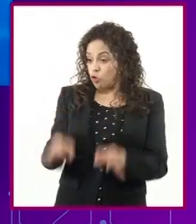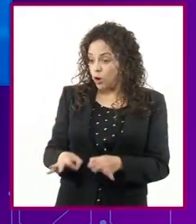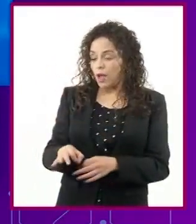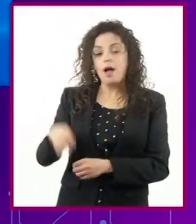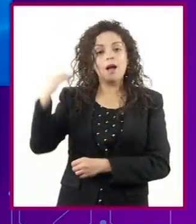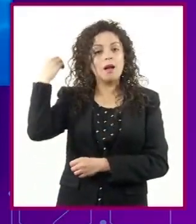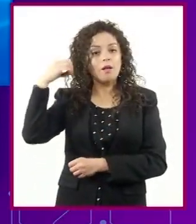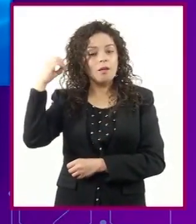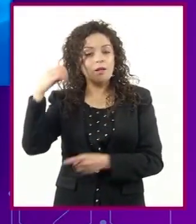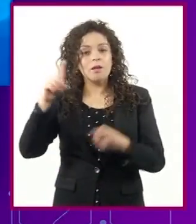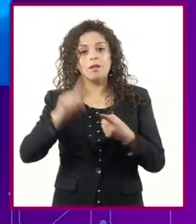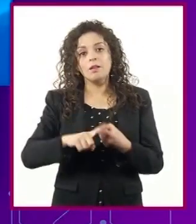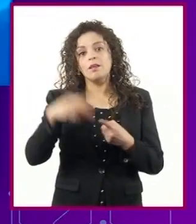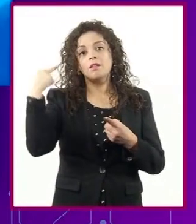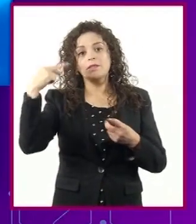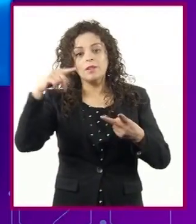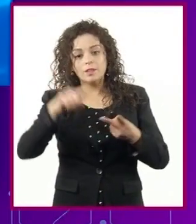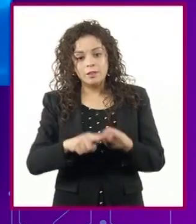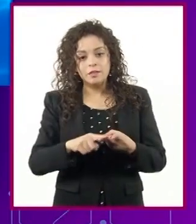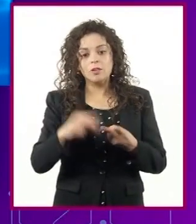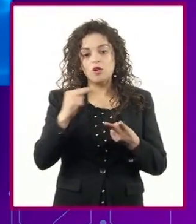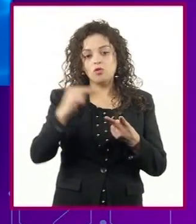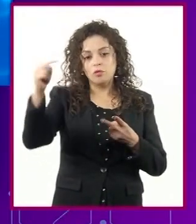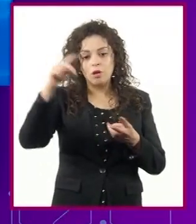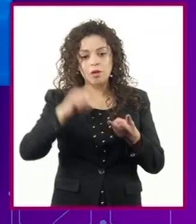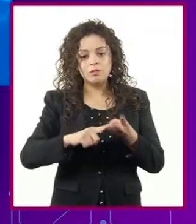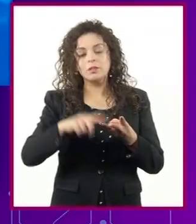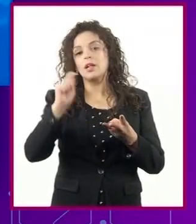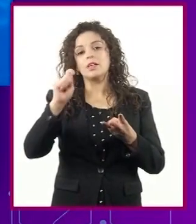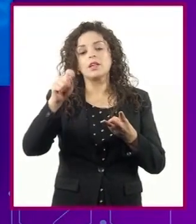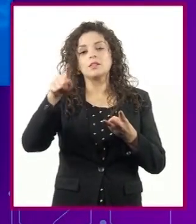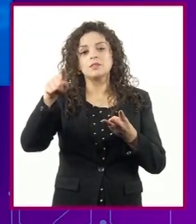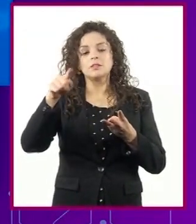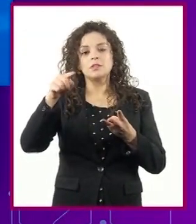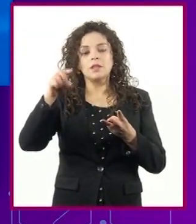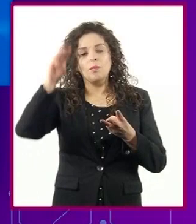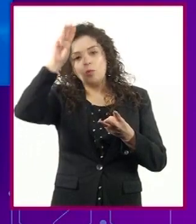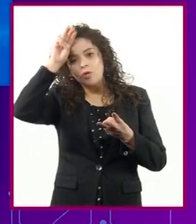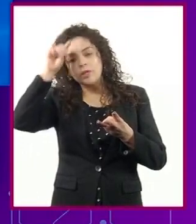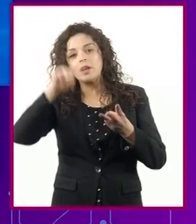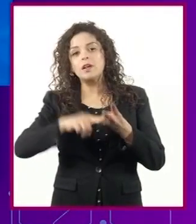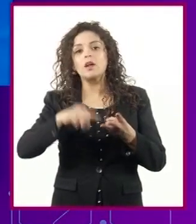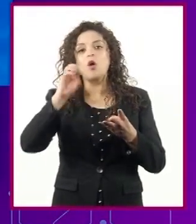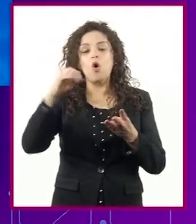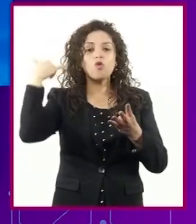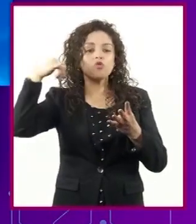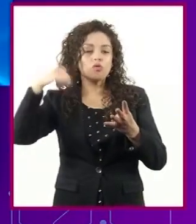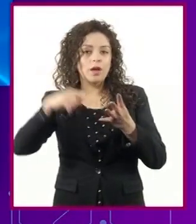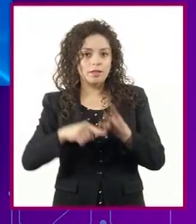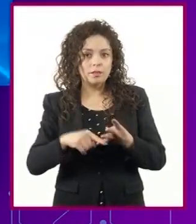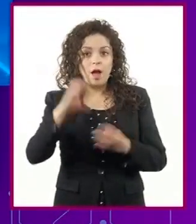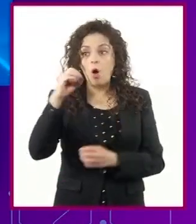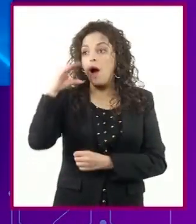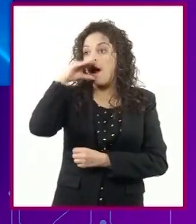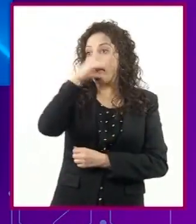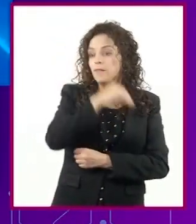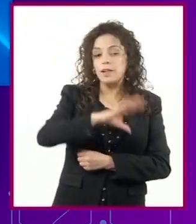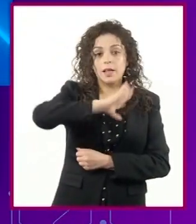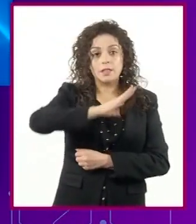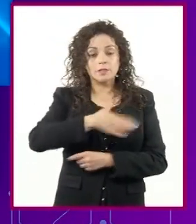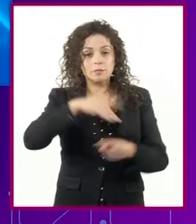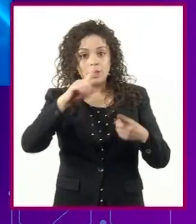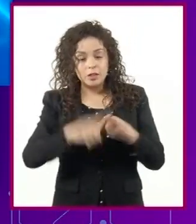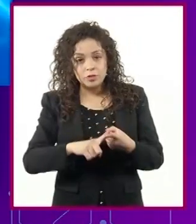oaxaqueña, tapatía, norteña o yucateca. influenciada por inmigraciones africanas, españolas,